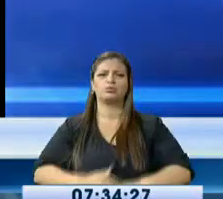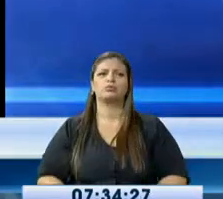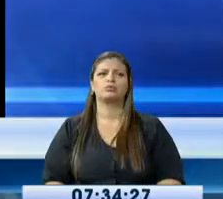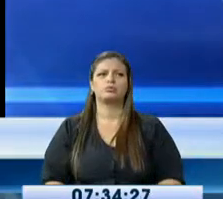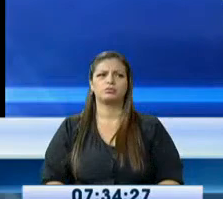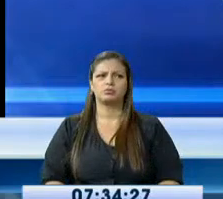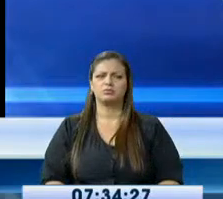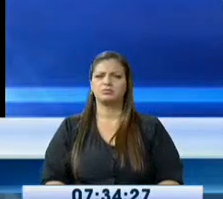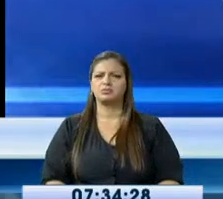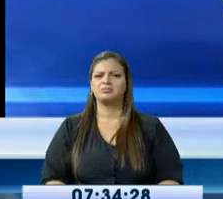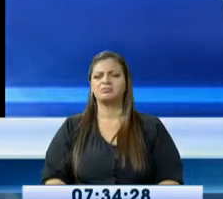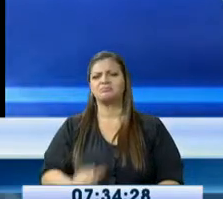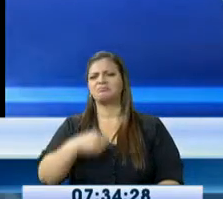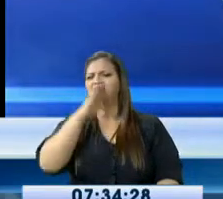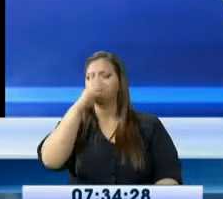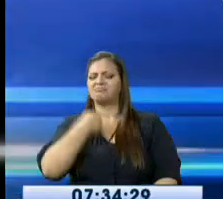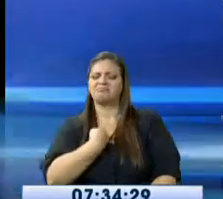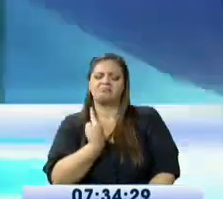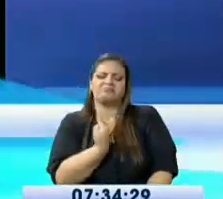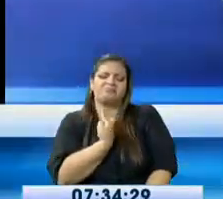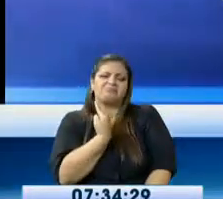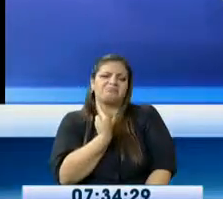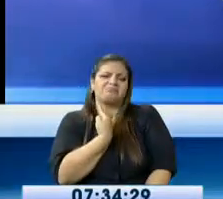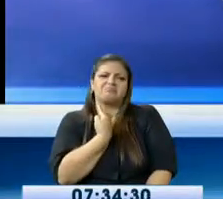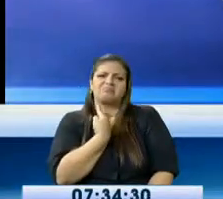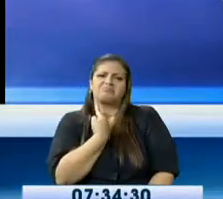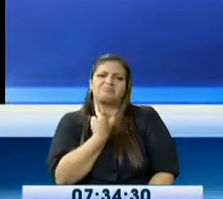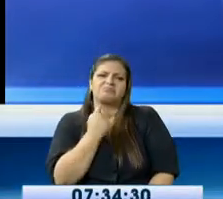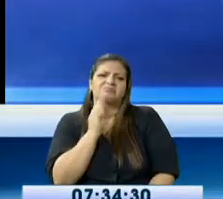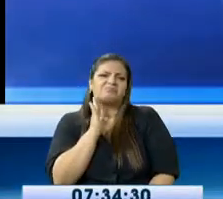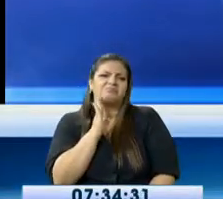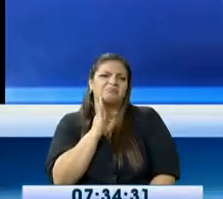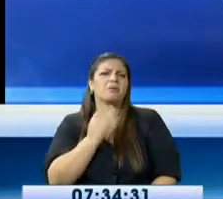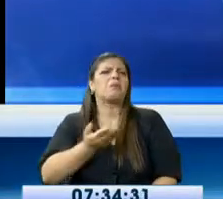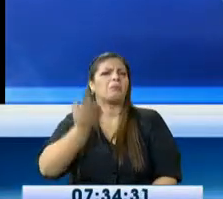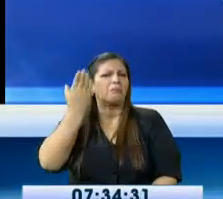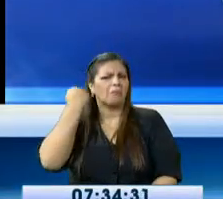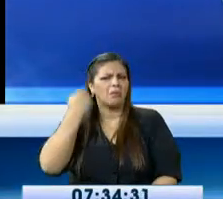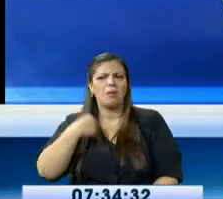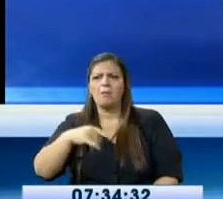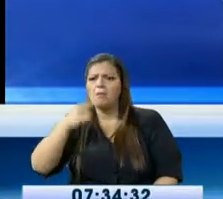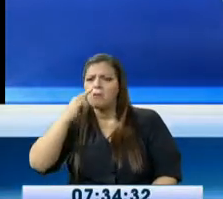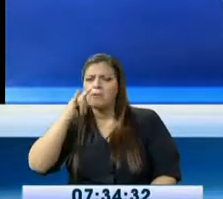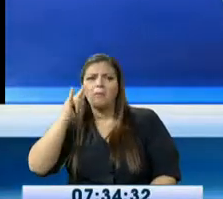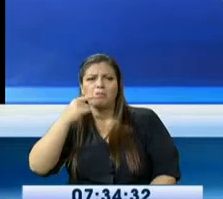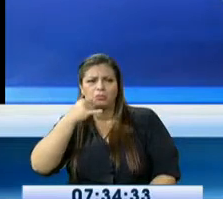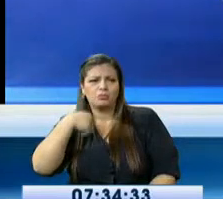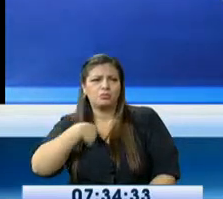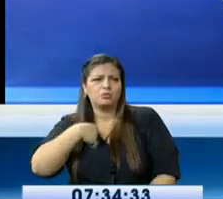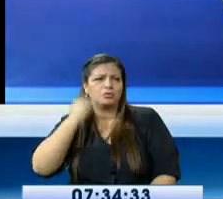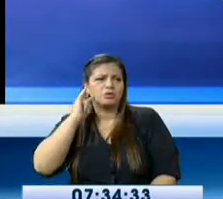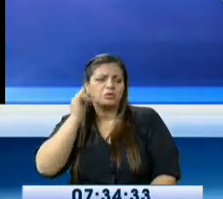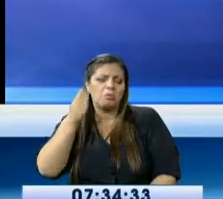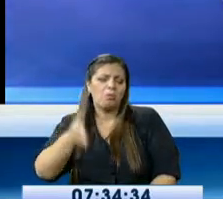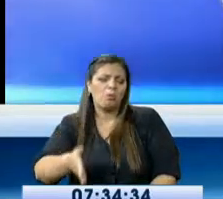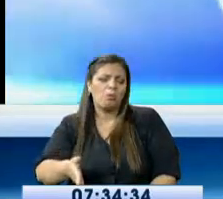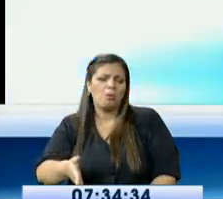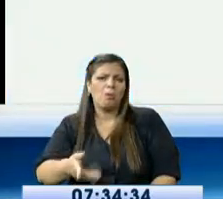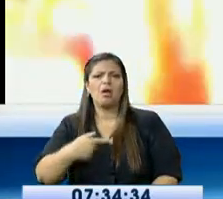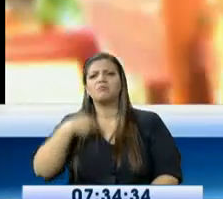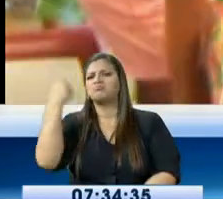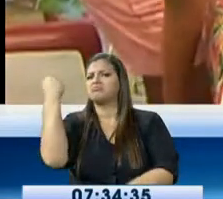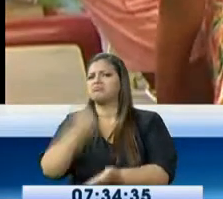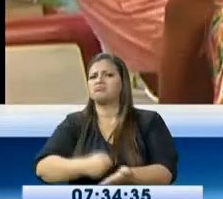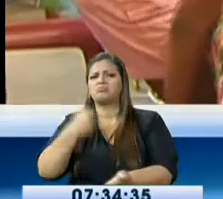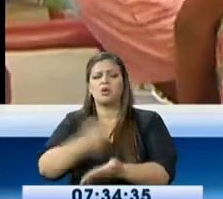Y siempre he vivido sola. Y entonces ha sido de que desde mi niñez siempre ha sido así. Vivir sola, luchar sola.